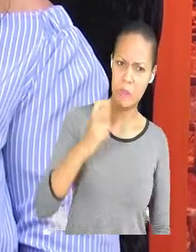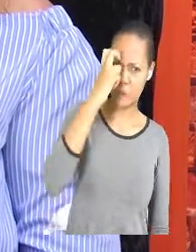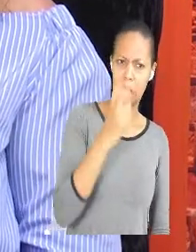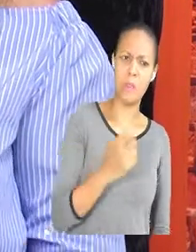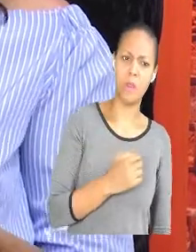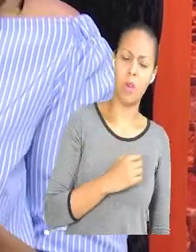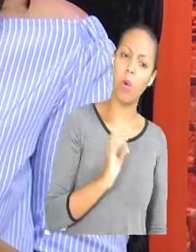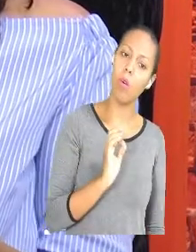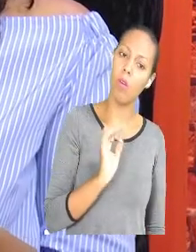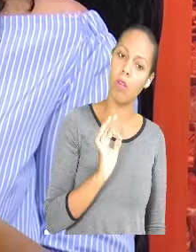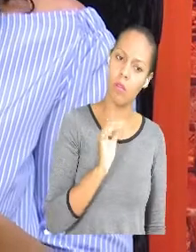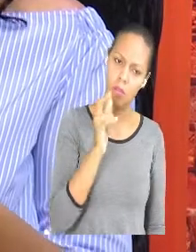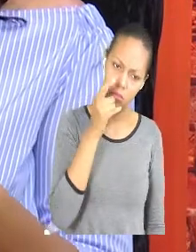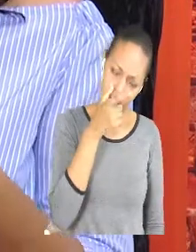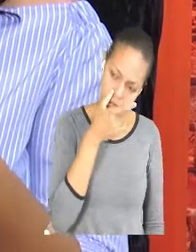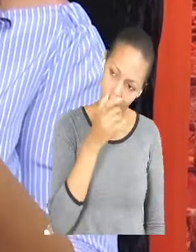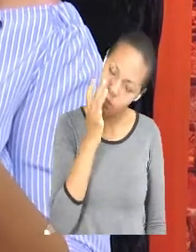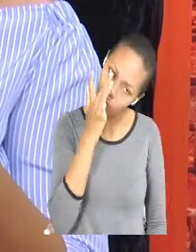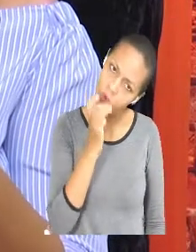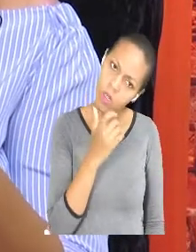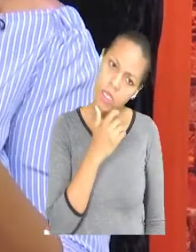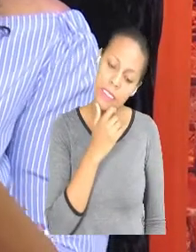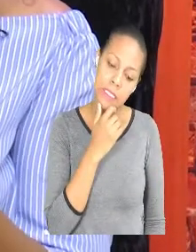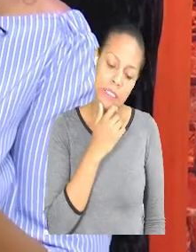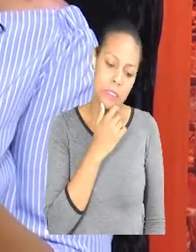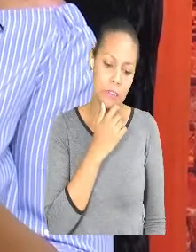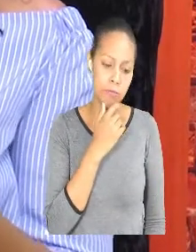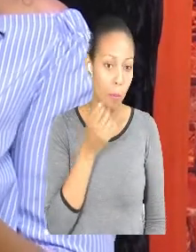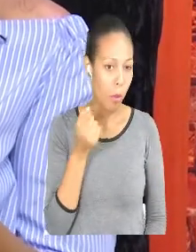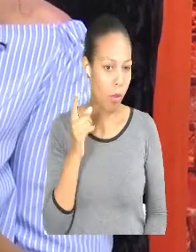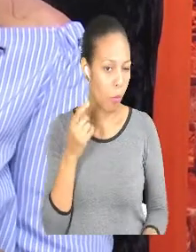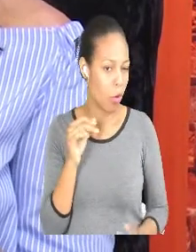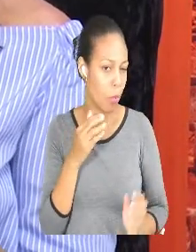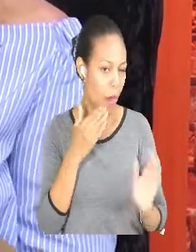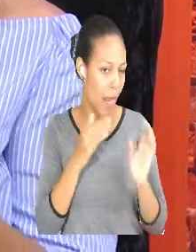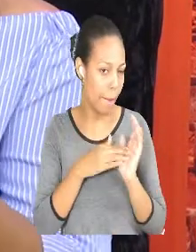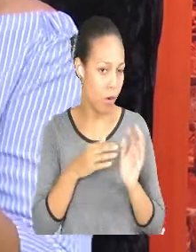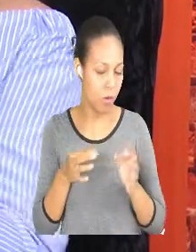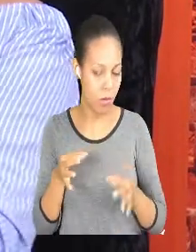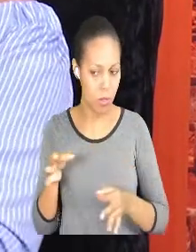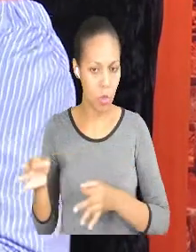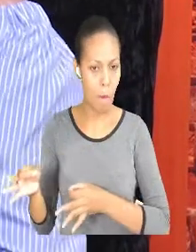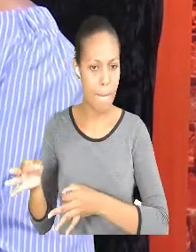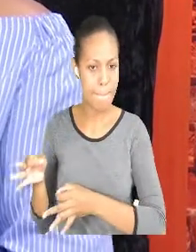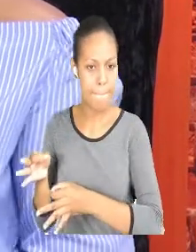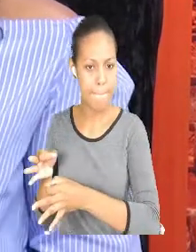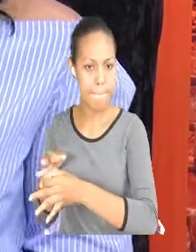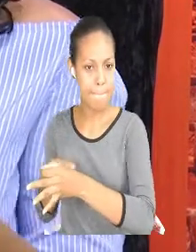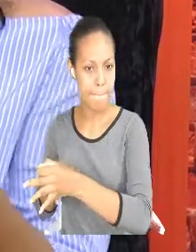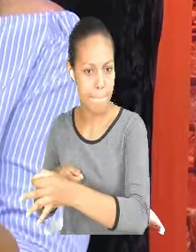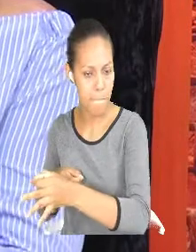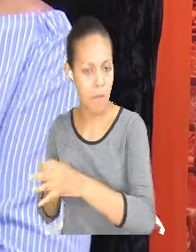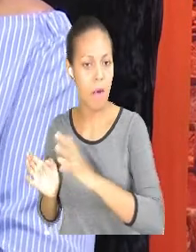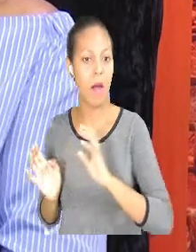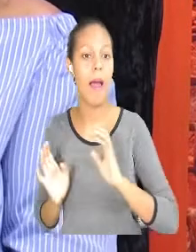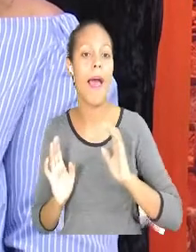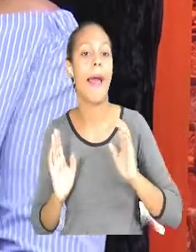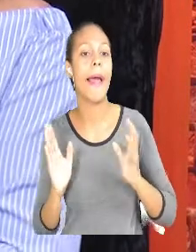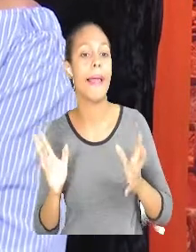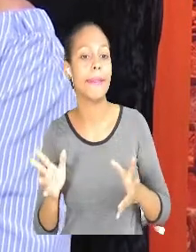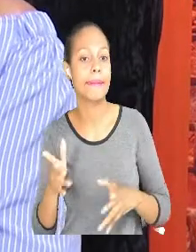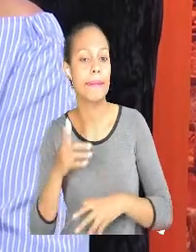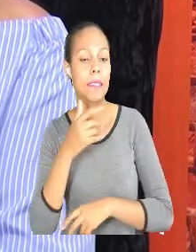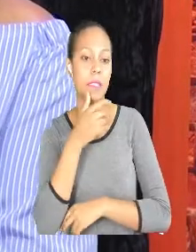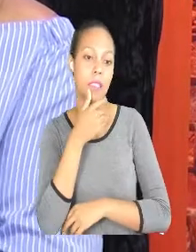ve triste? Entonces, cuando ya nos empezamos a colocar en ese lugar, empezamos a poder saber cómo manejar esa situación, cómo responder a él,